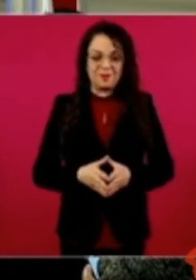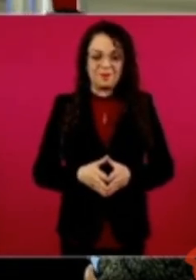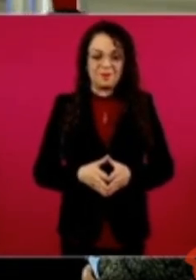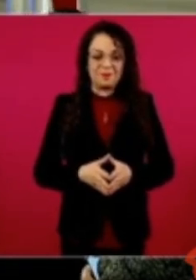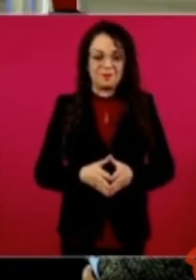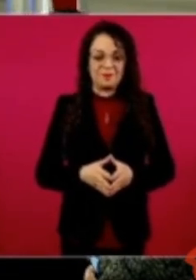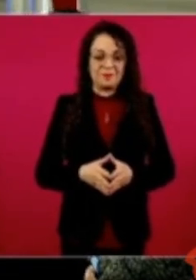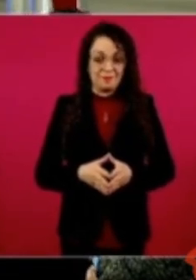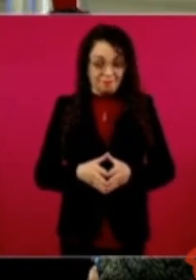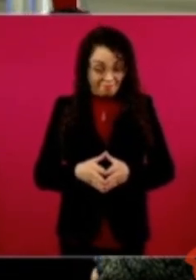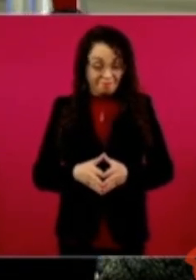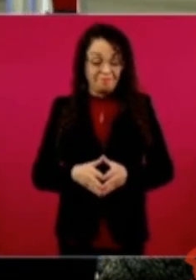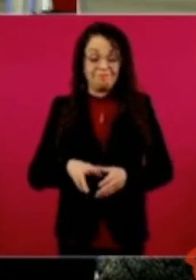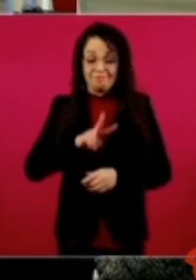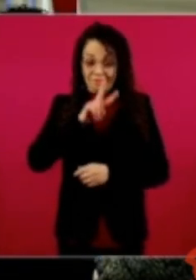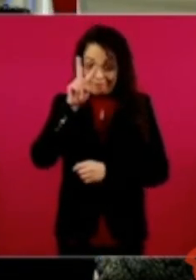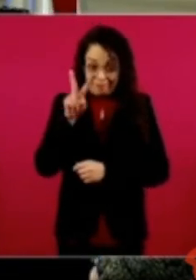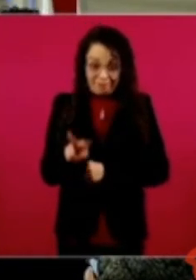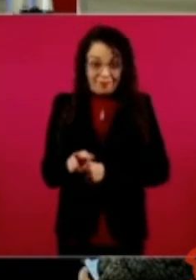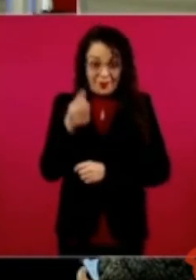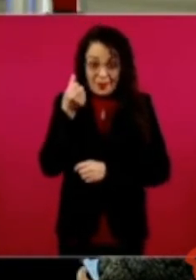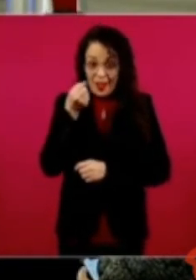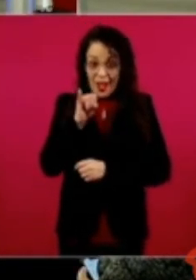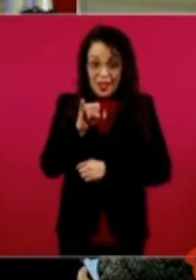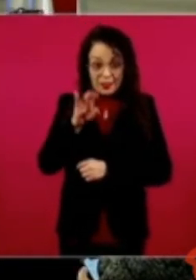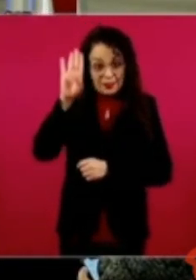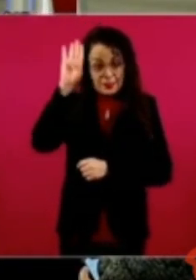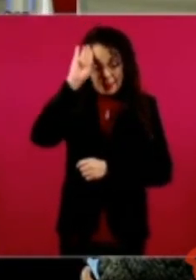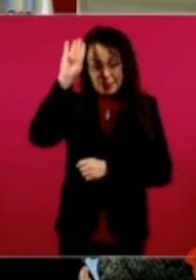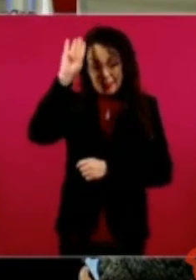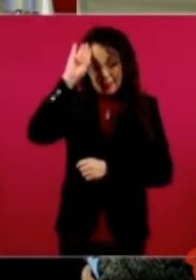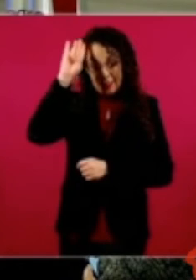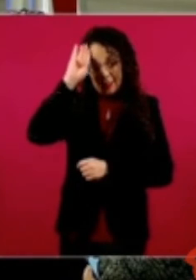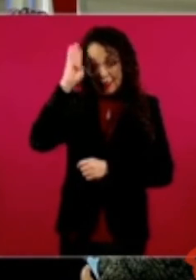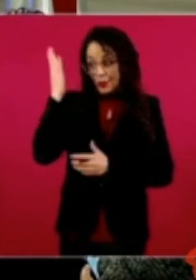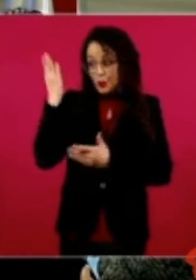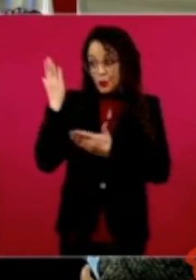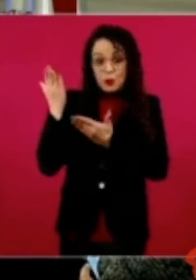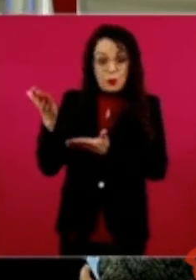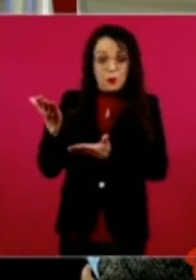Porque hasta allá llegan. ¿Sí?